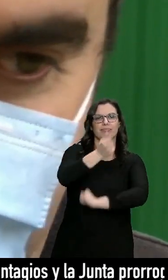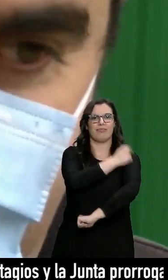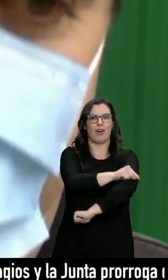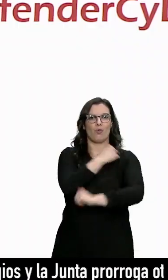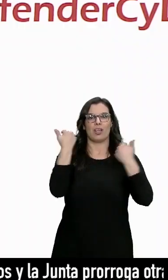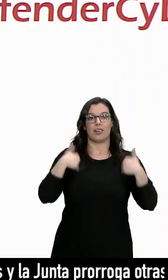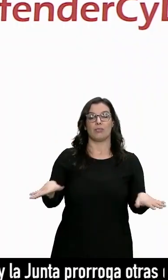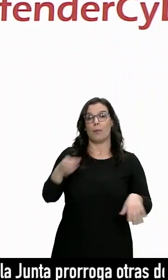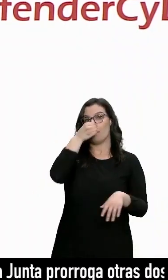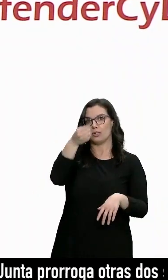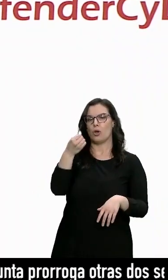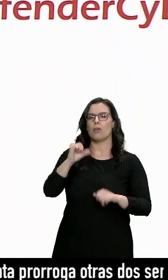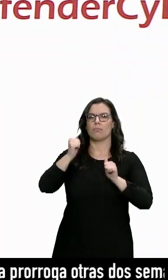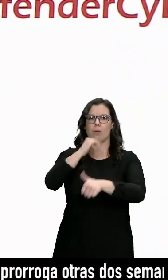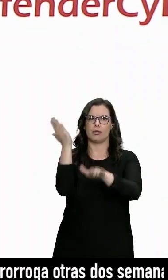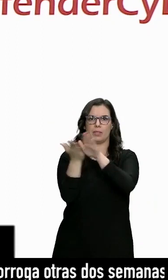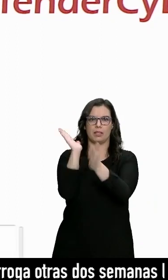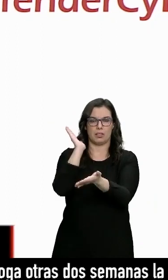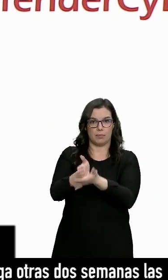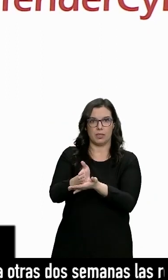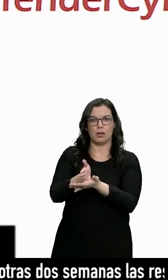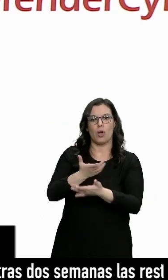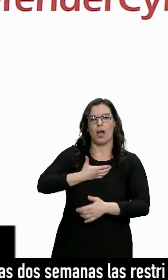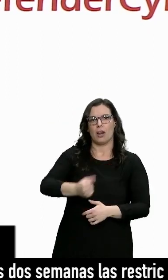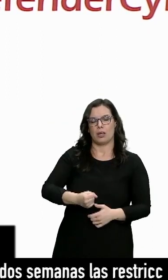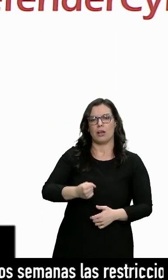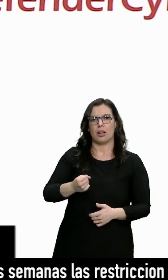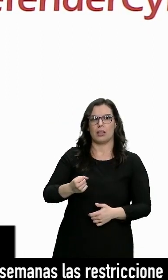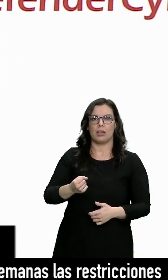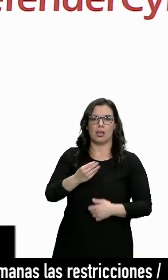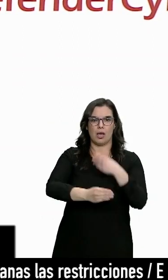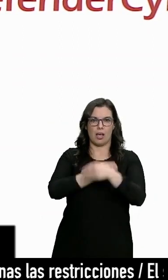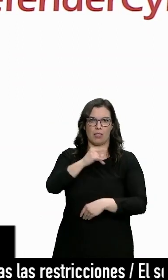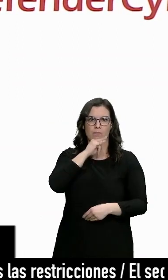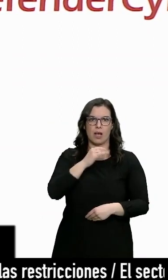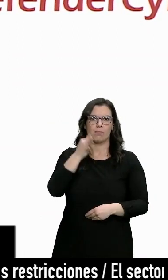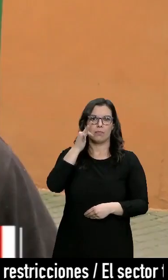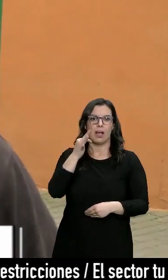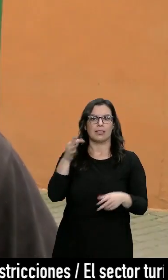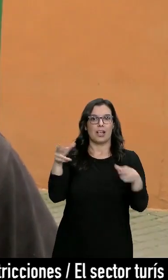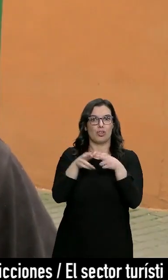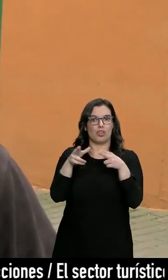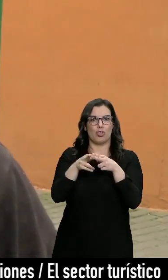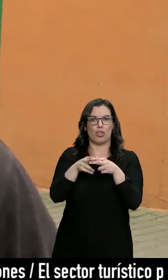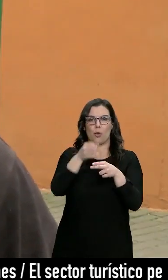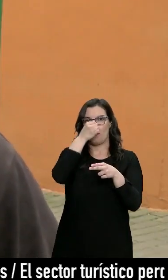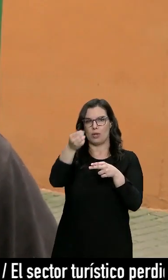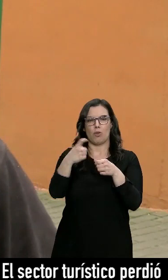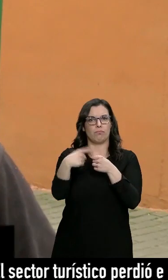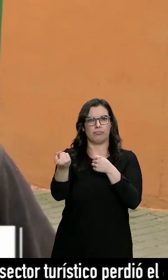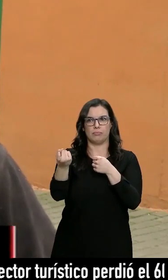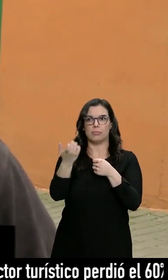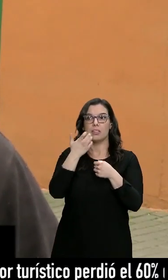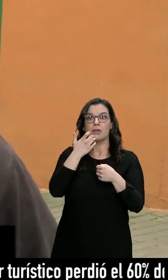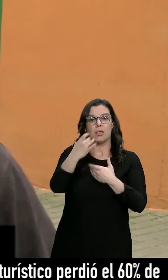tomado medidas. Abrir un expediente disciplinario al alcalde implicado y la suspensión de militancia. Si me tengo que ir, me iré o me